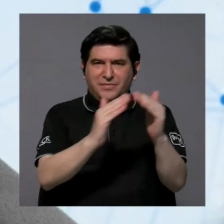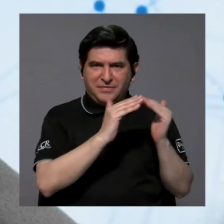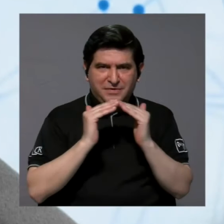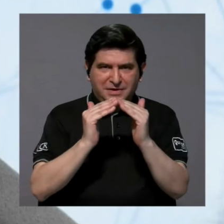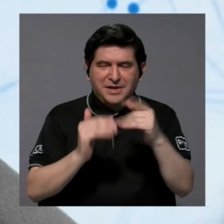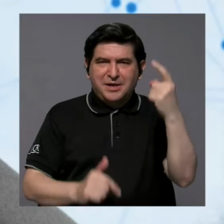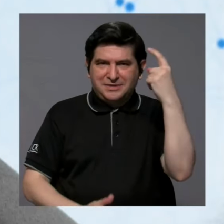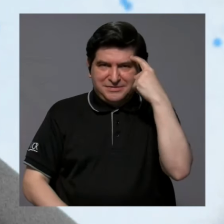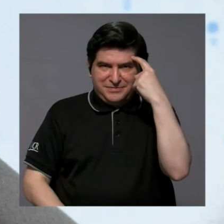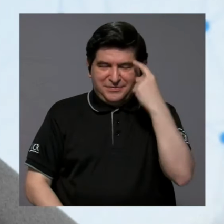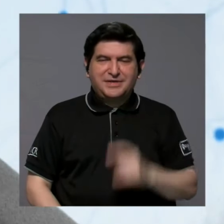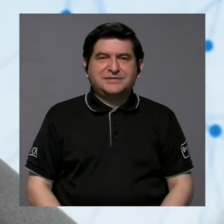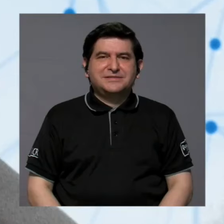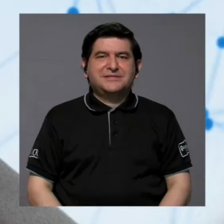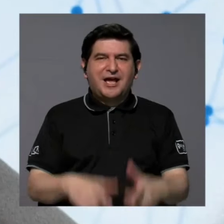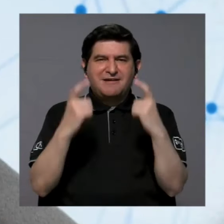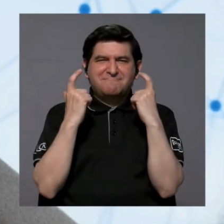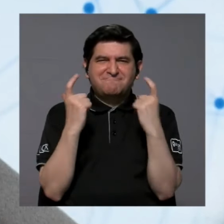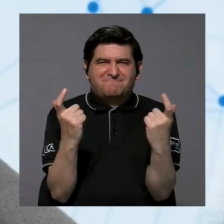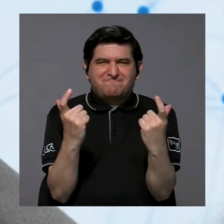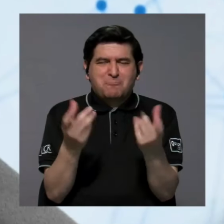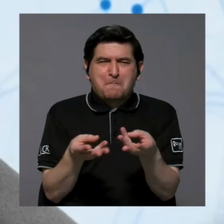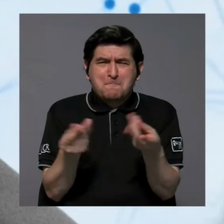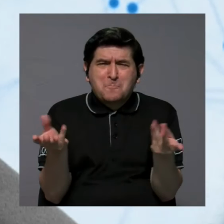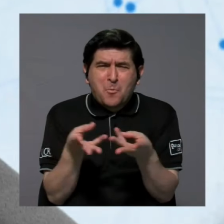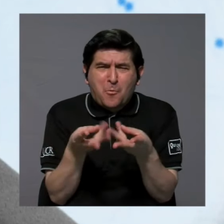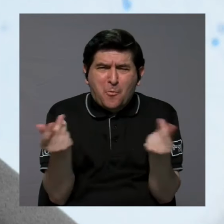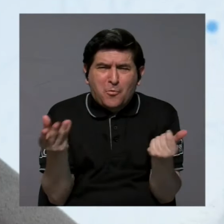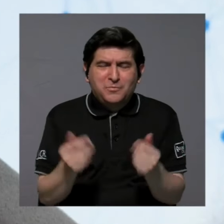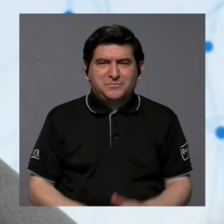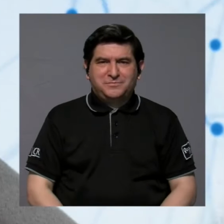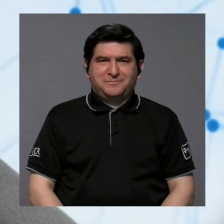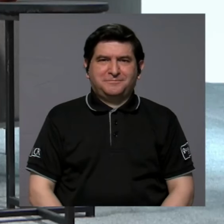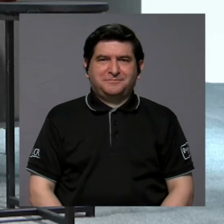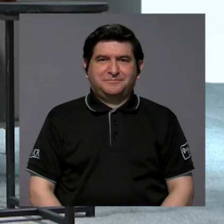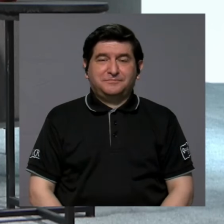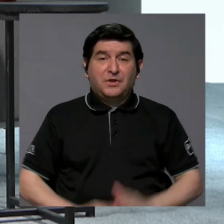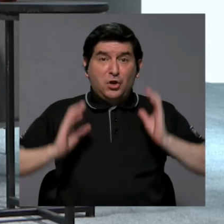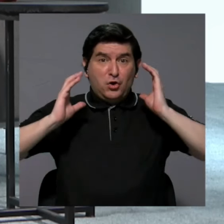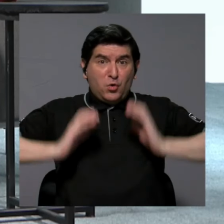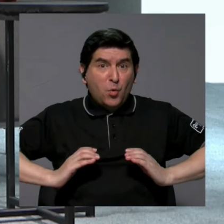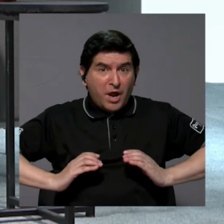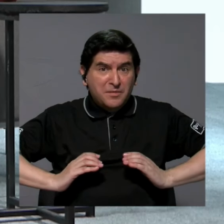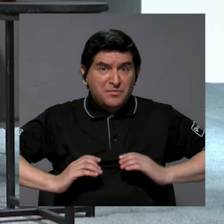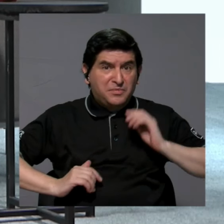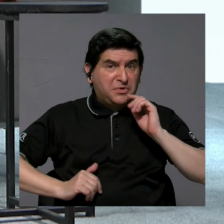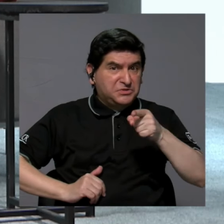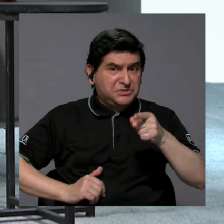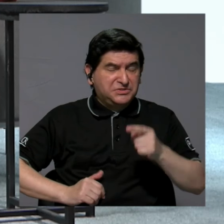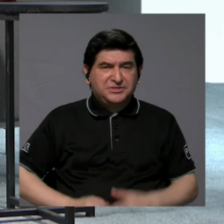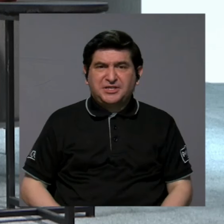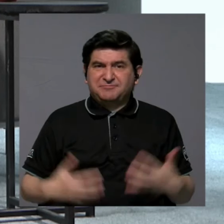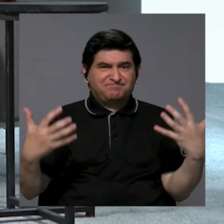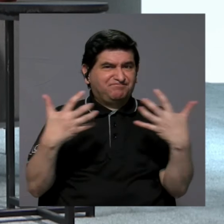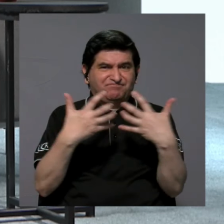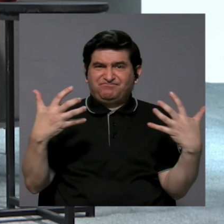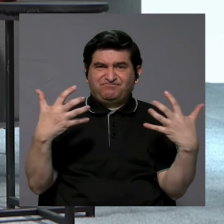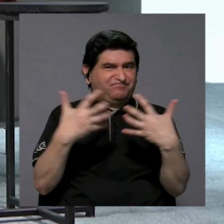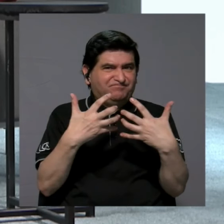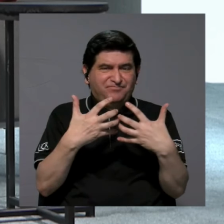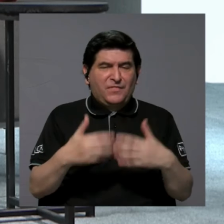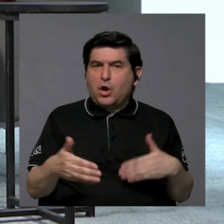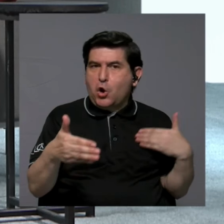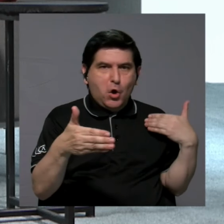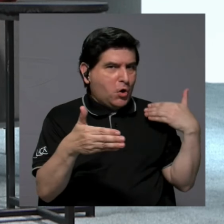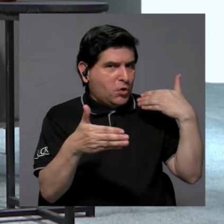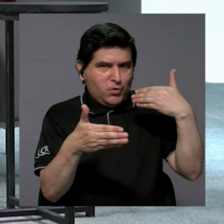las ciudades está pensado para el capitalismo, para producir más. Y los cuerpos que no se acoplan o no